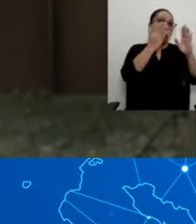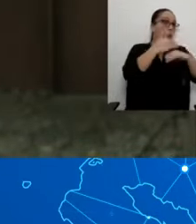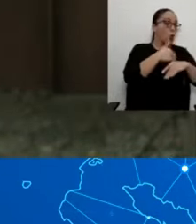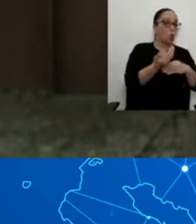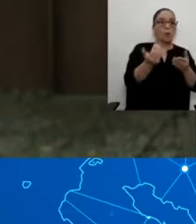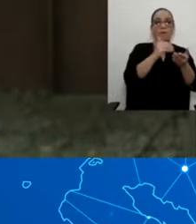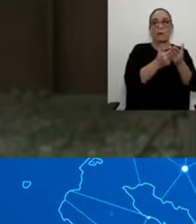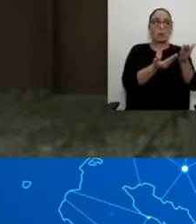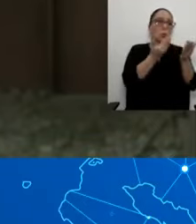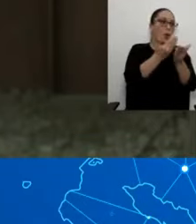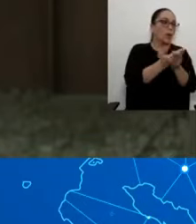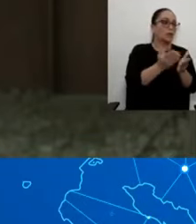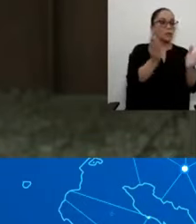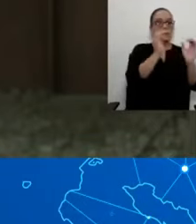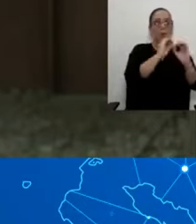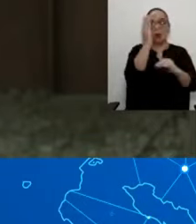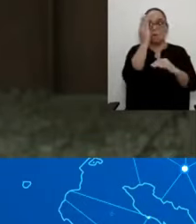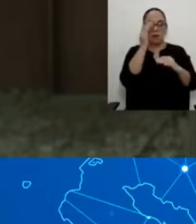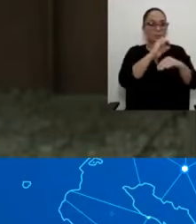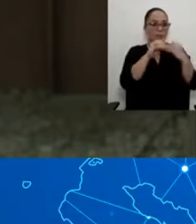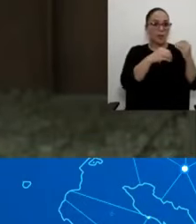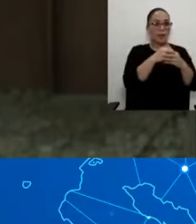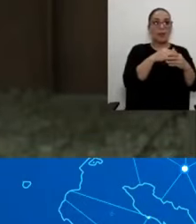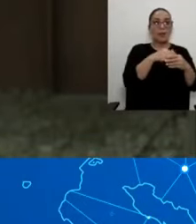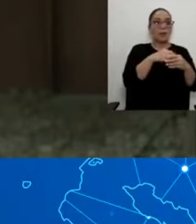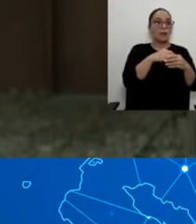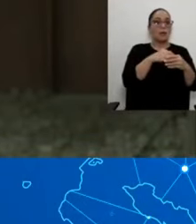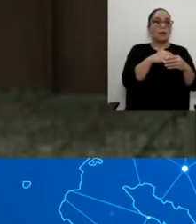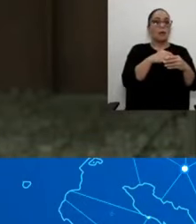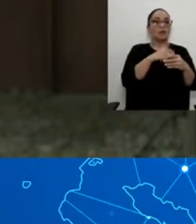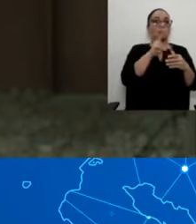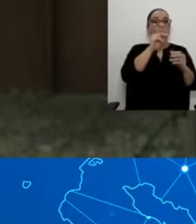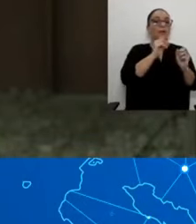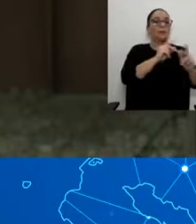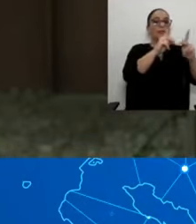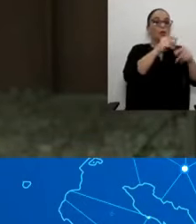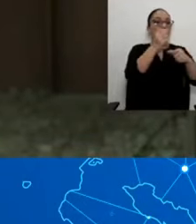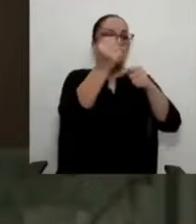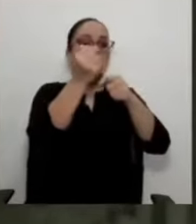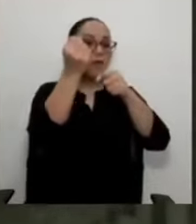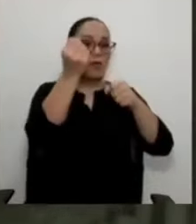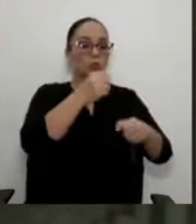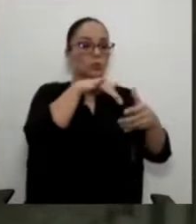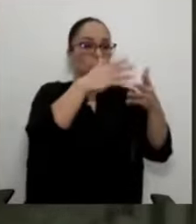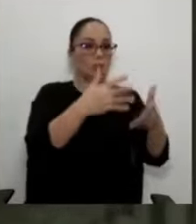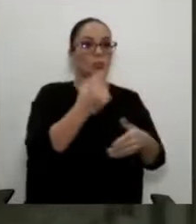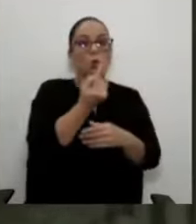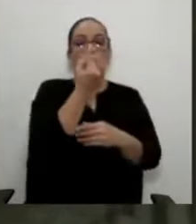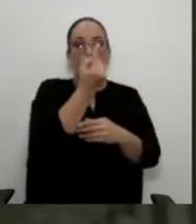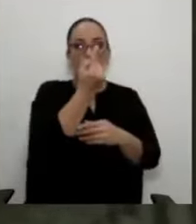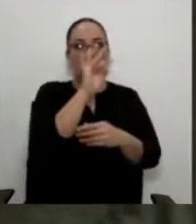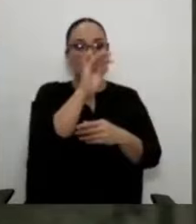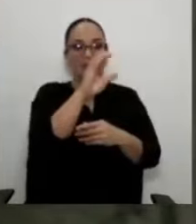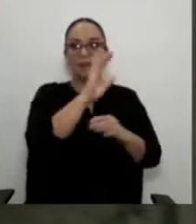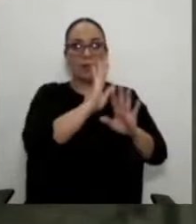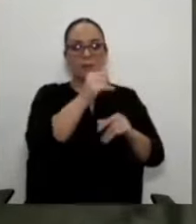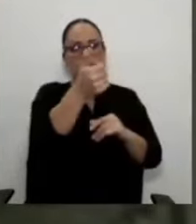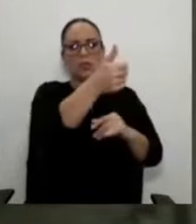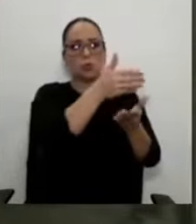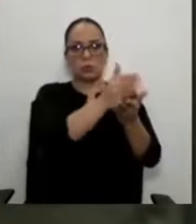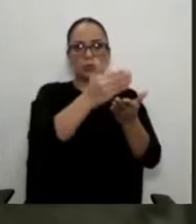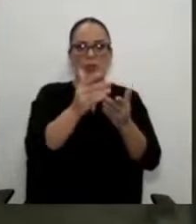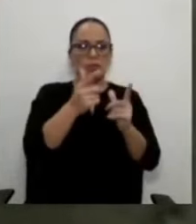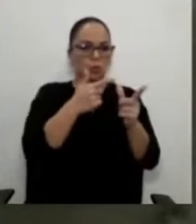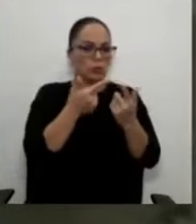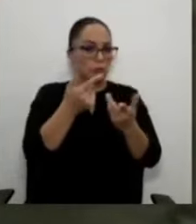gobierno, ni nada de esto, impidieron que estuvieran las federaciones de estudiantes, solo una, la del tecnológico, y quitaron el resto. Mi pregunta es, ¿le tiene miedo